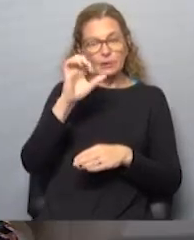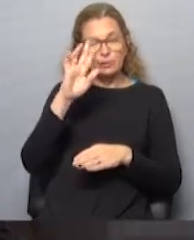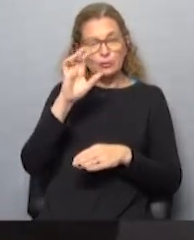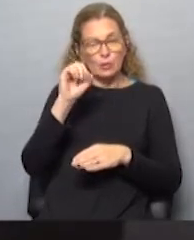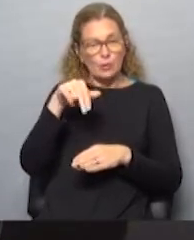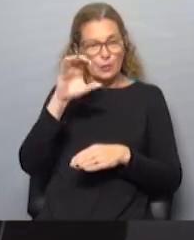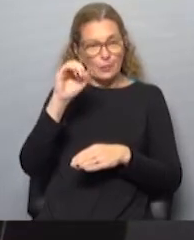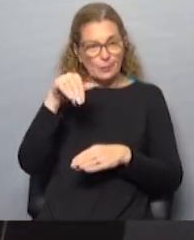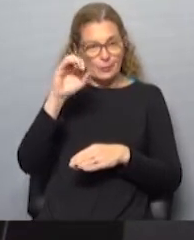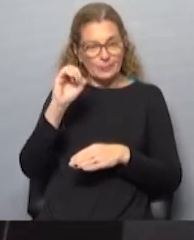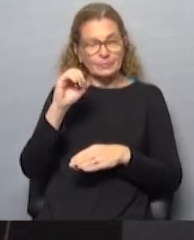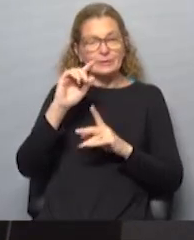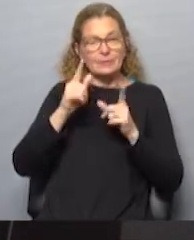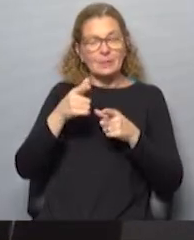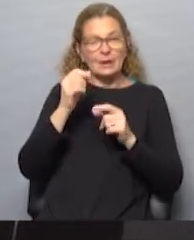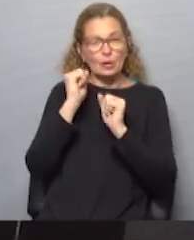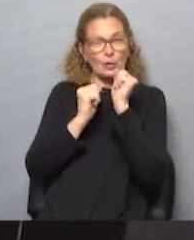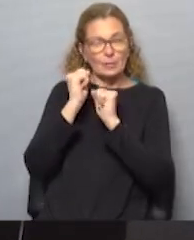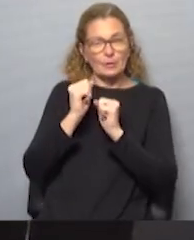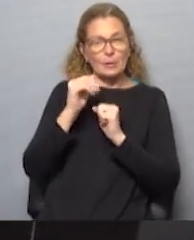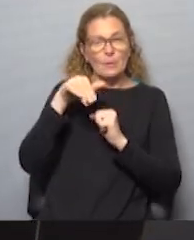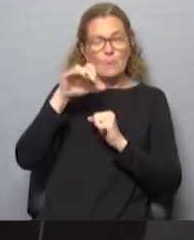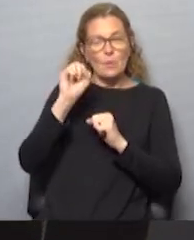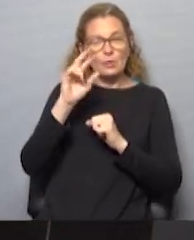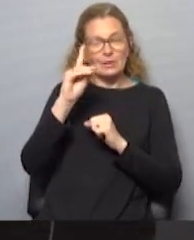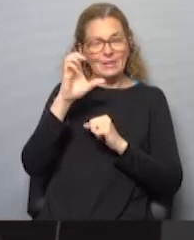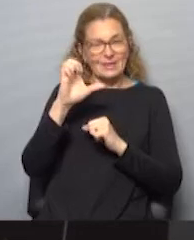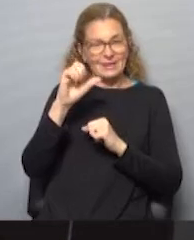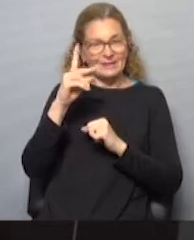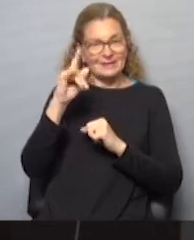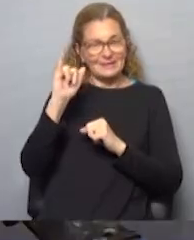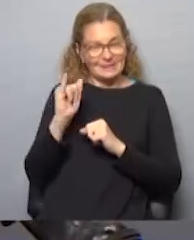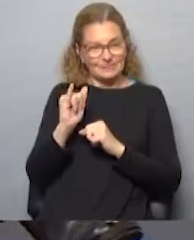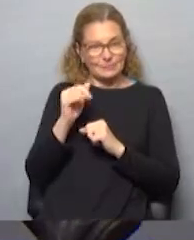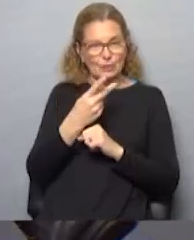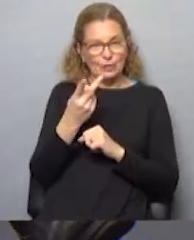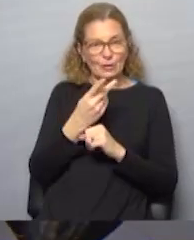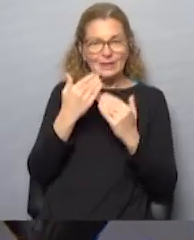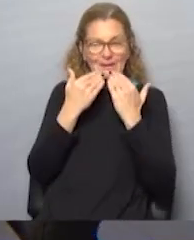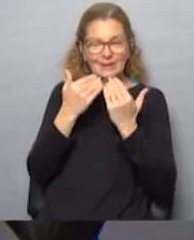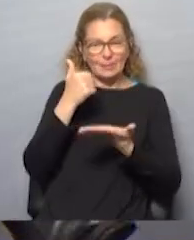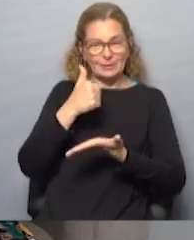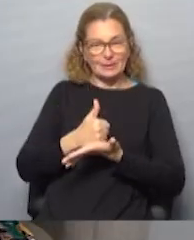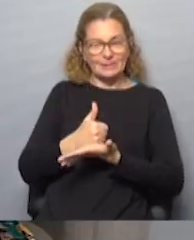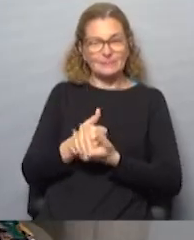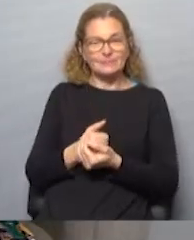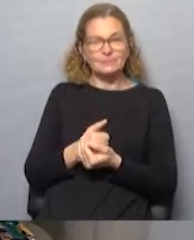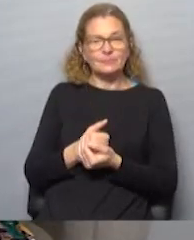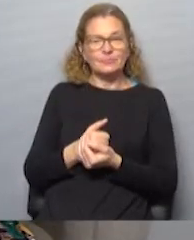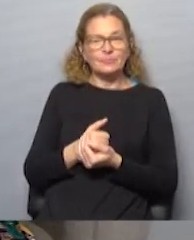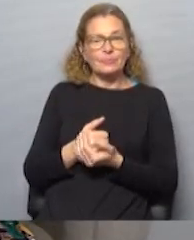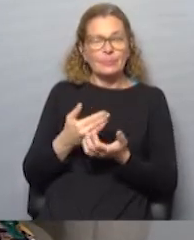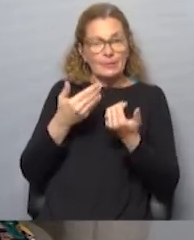y a su tesorera la economista de gabriela mordecki gracias por estar es gracias por la invitación y vamos a empezar con